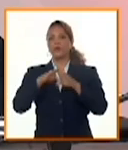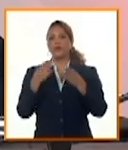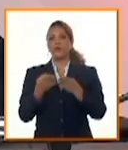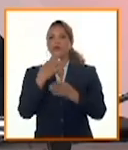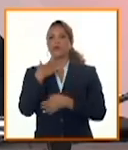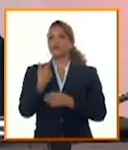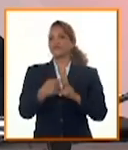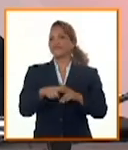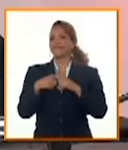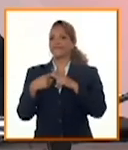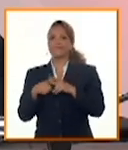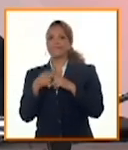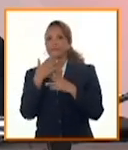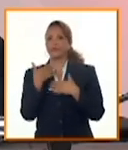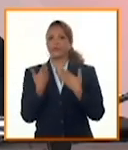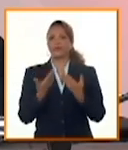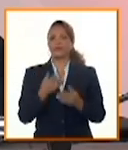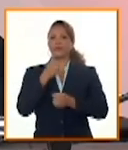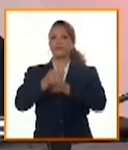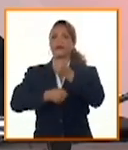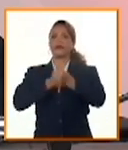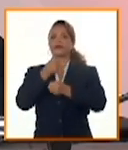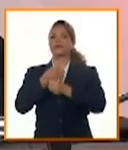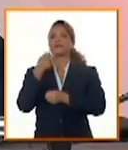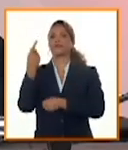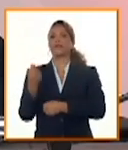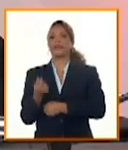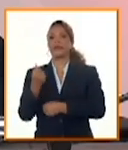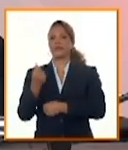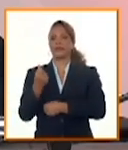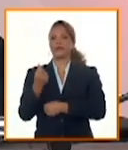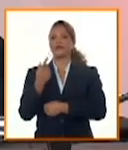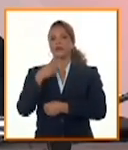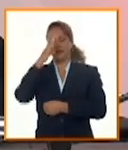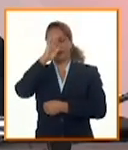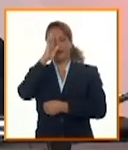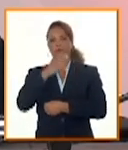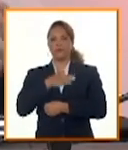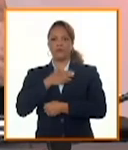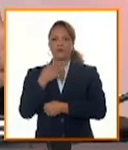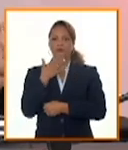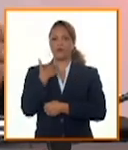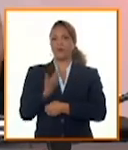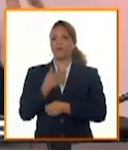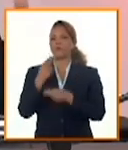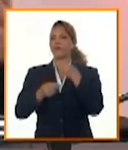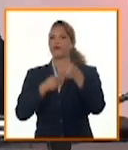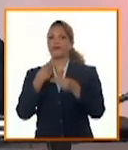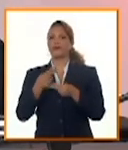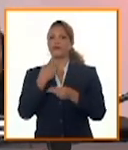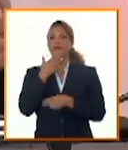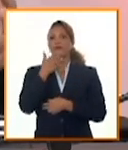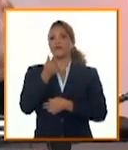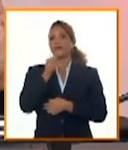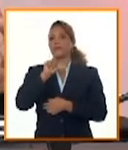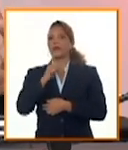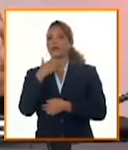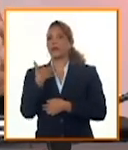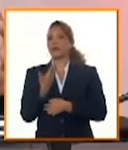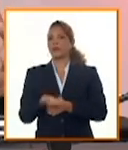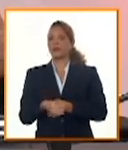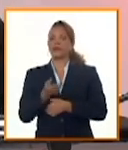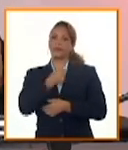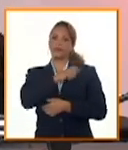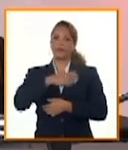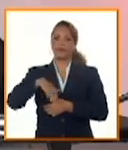utilizar para el uso del dinero en nuestro país y como se puede beneficiar o no la población de